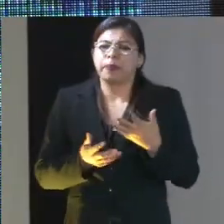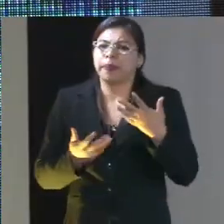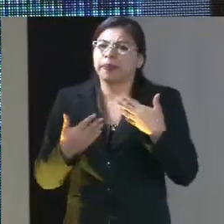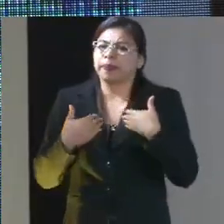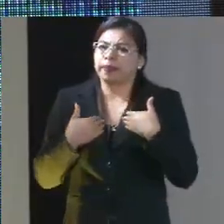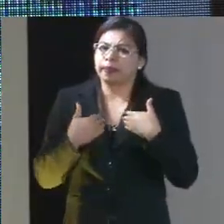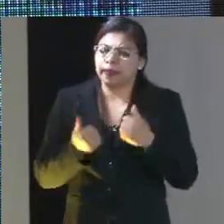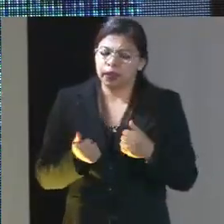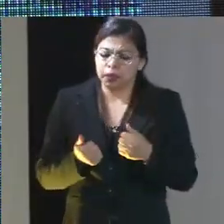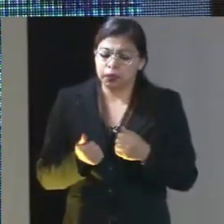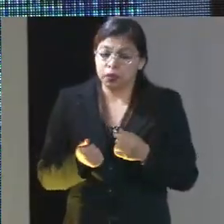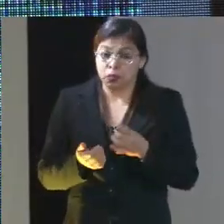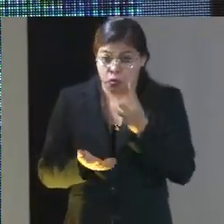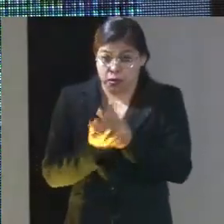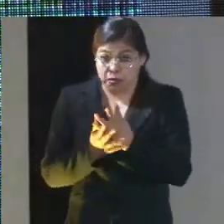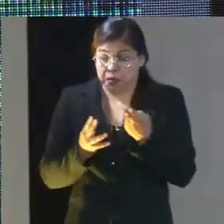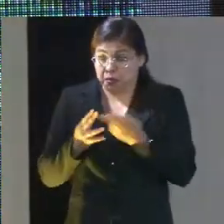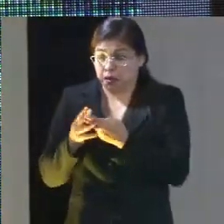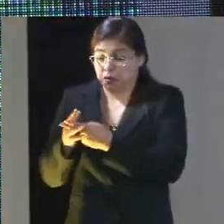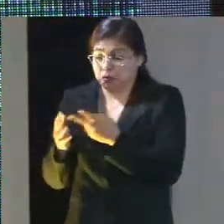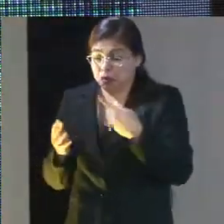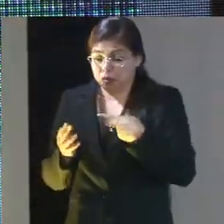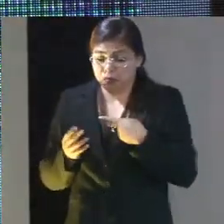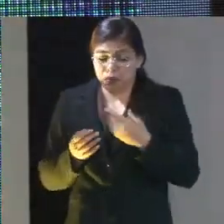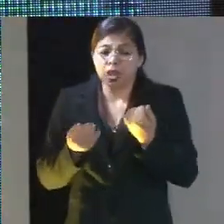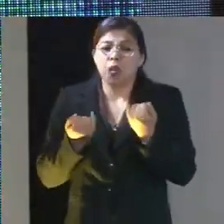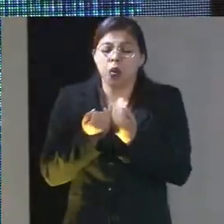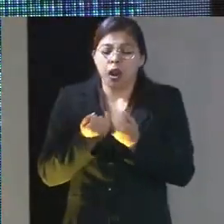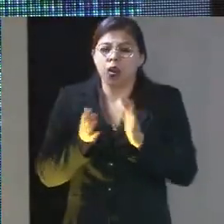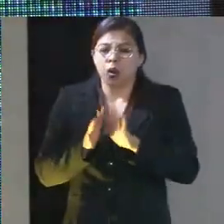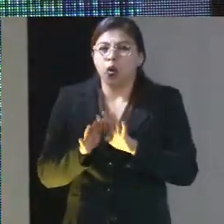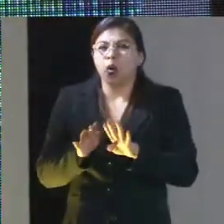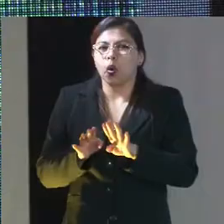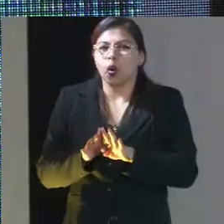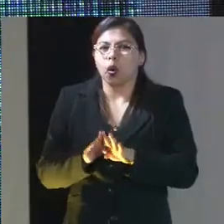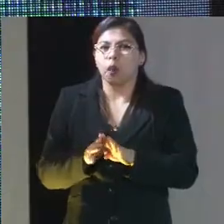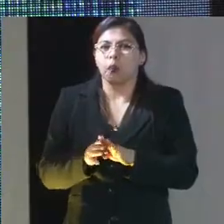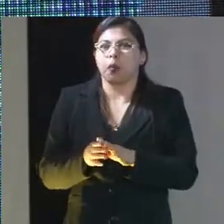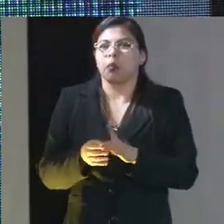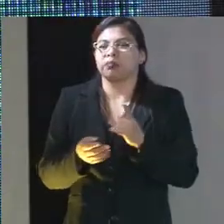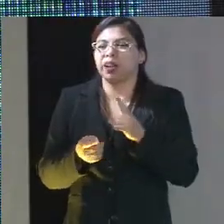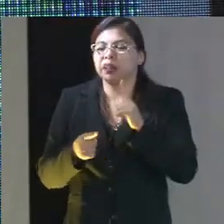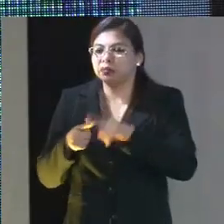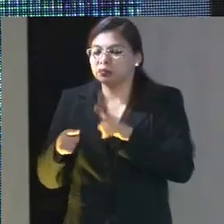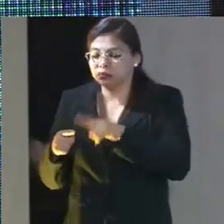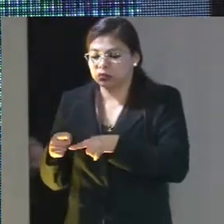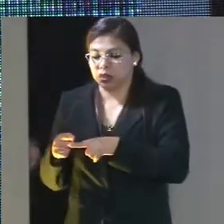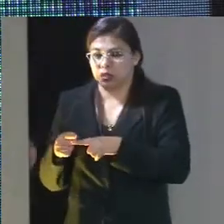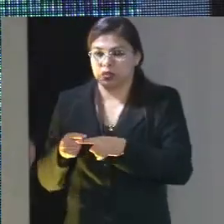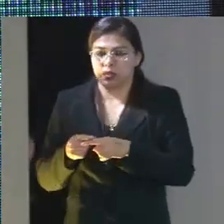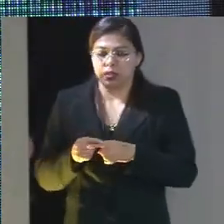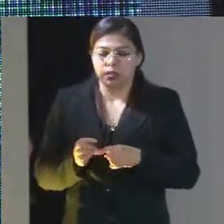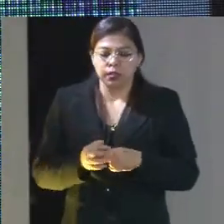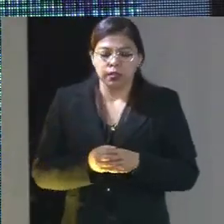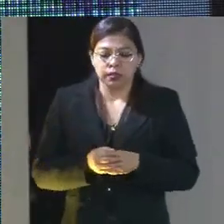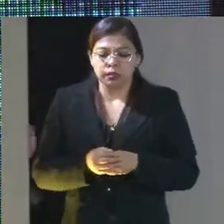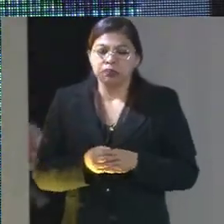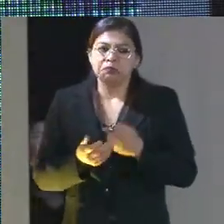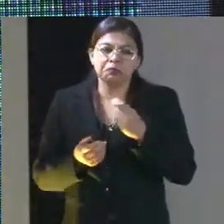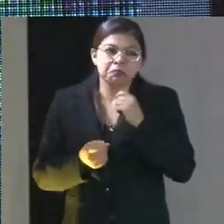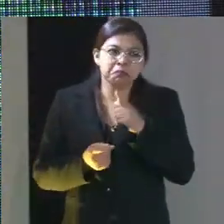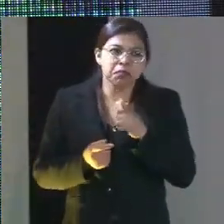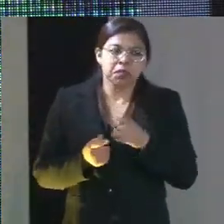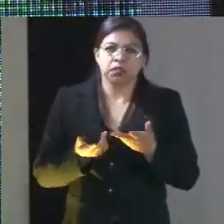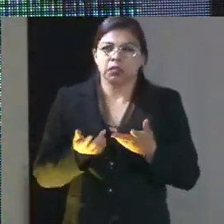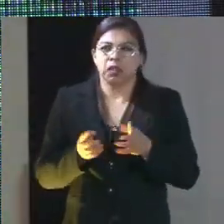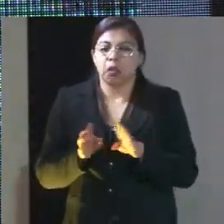entendemos no solo matar gente, sino machacar culturas. Pedro Salmerón se ocupa en este